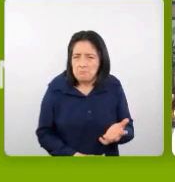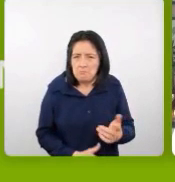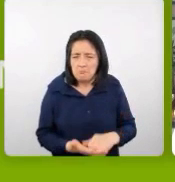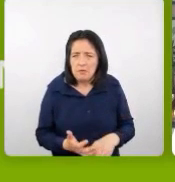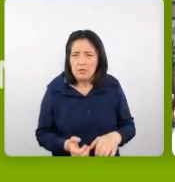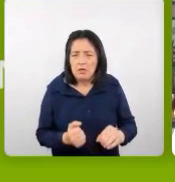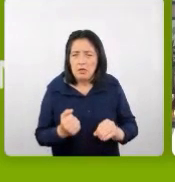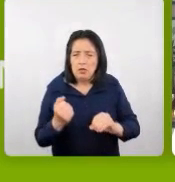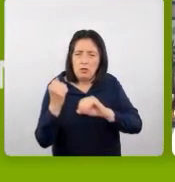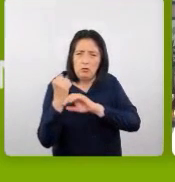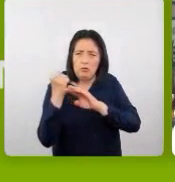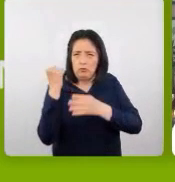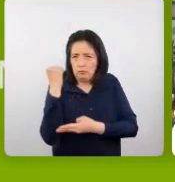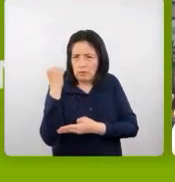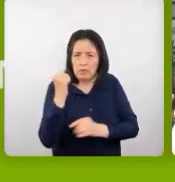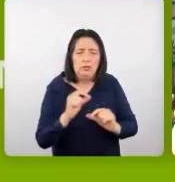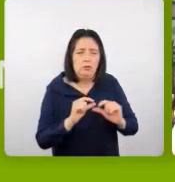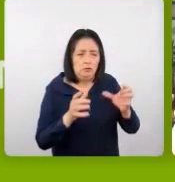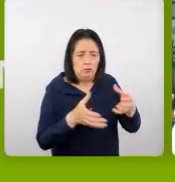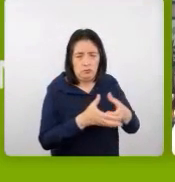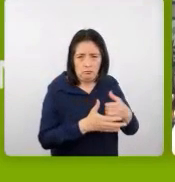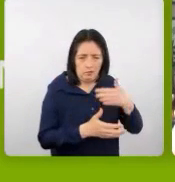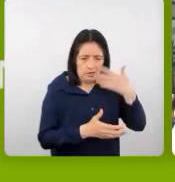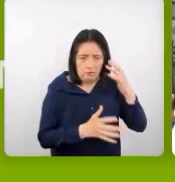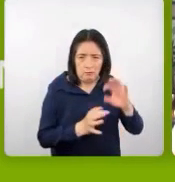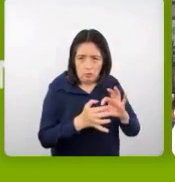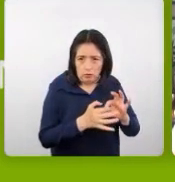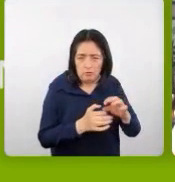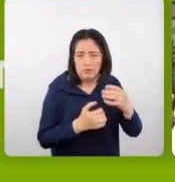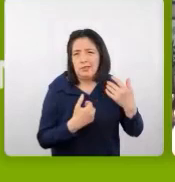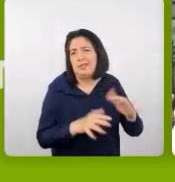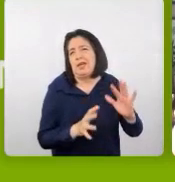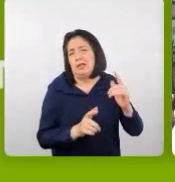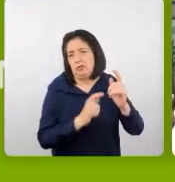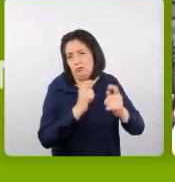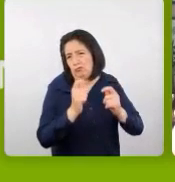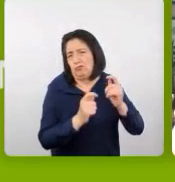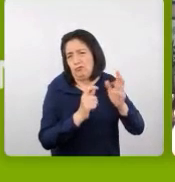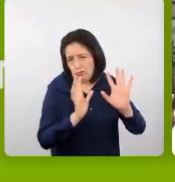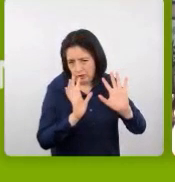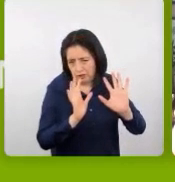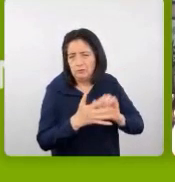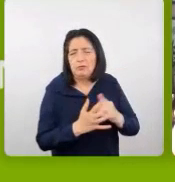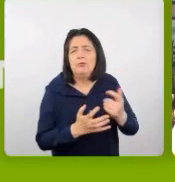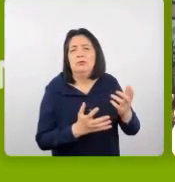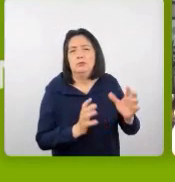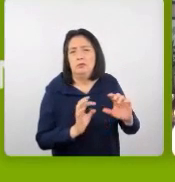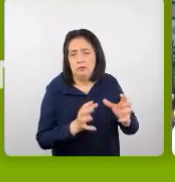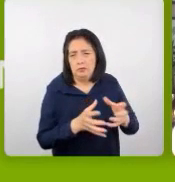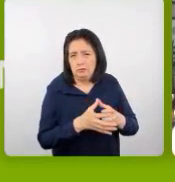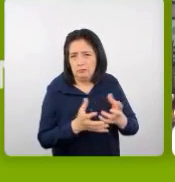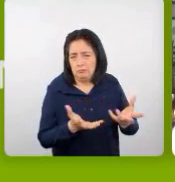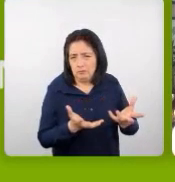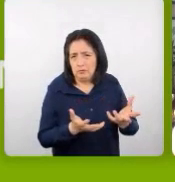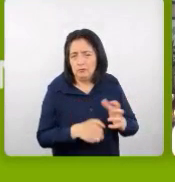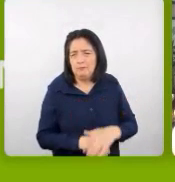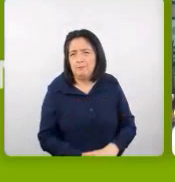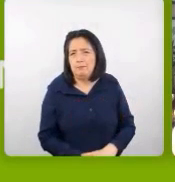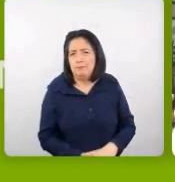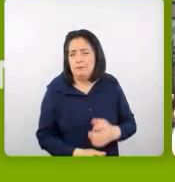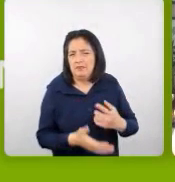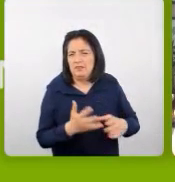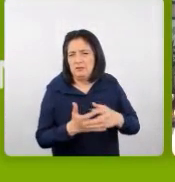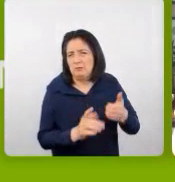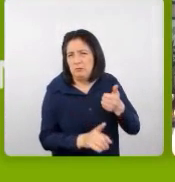Dubái o Emiratos Árabes Unidos en general, ya es un turismo corporativo o un turismo de RICE